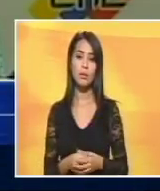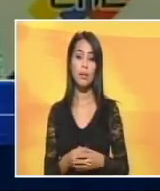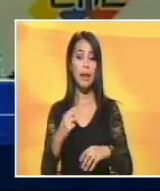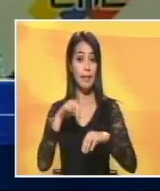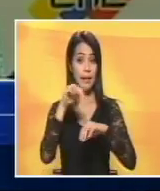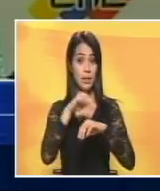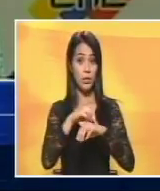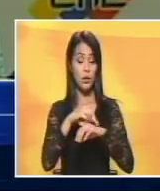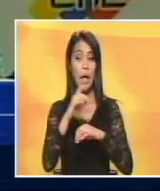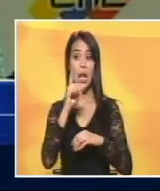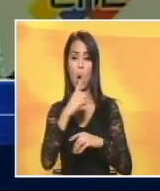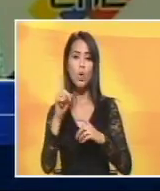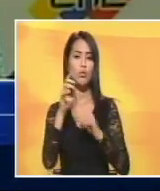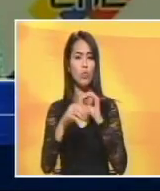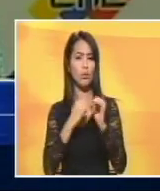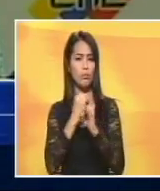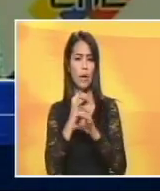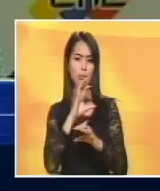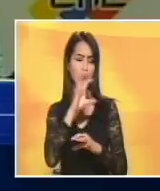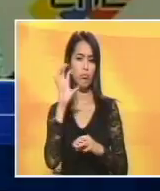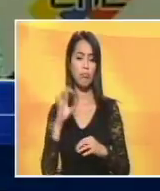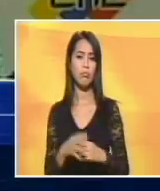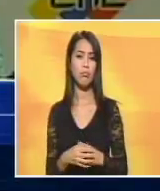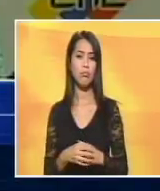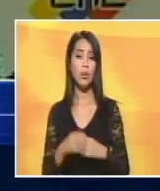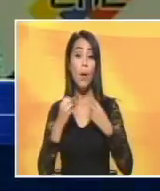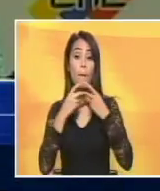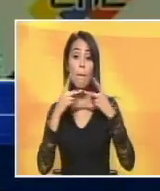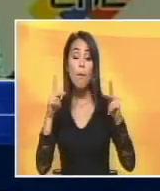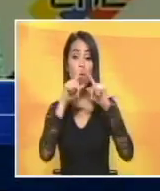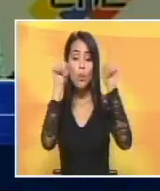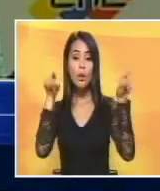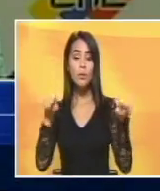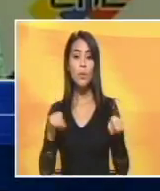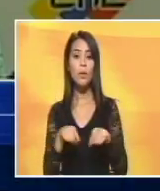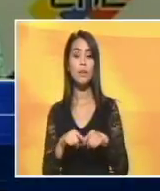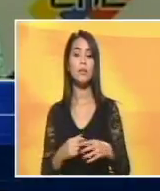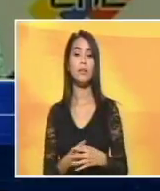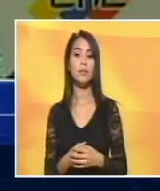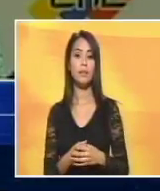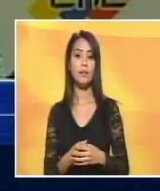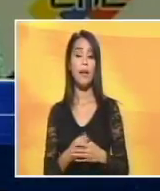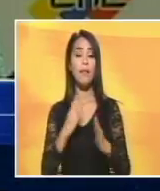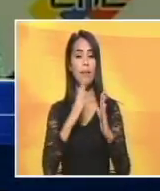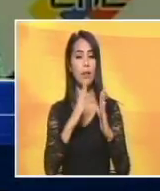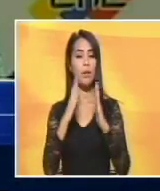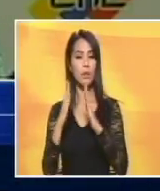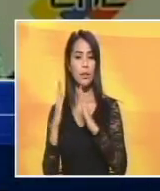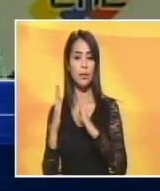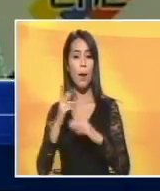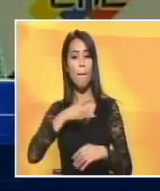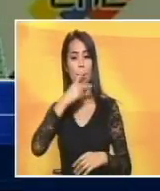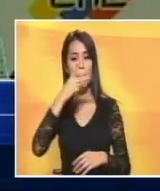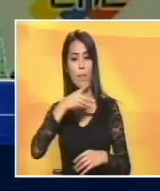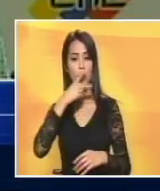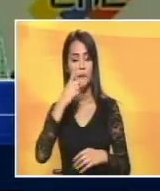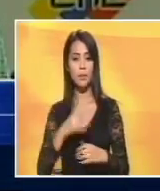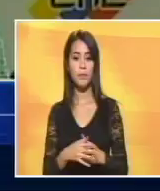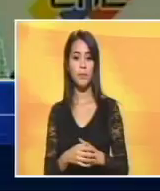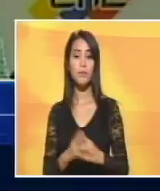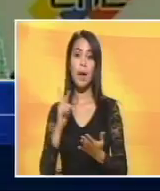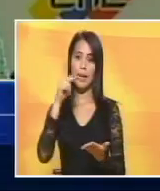y extranjeros, haremos público el cuadro de sustituciones y de las organizaciones políticas